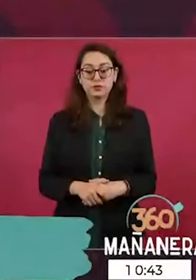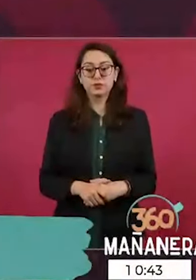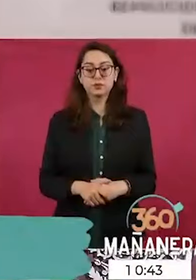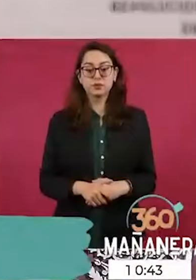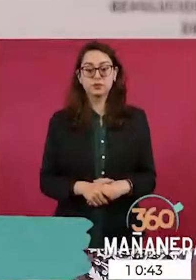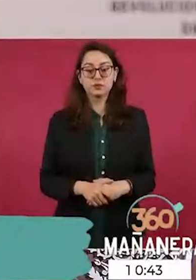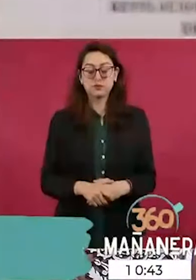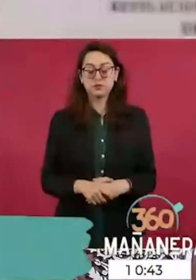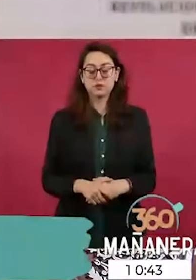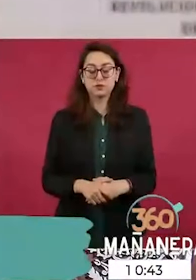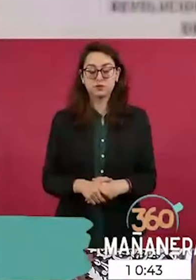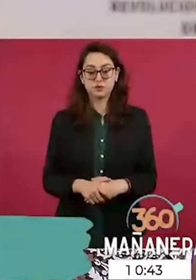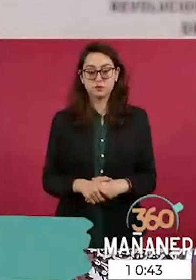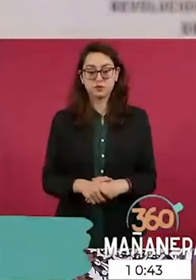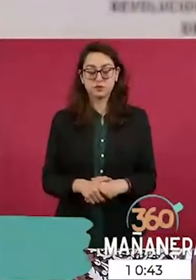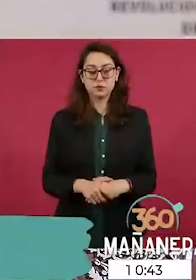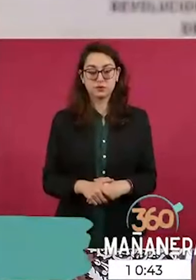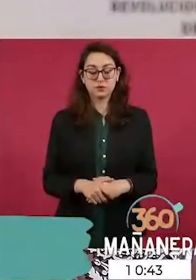este